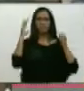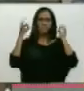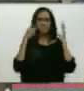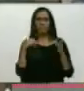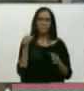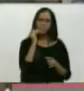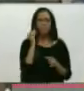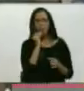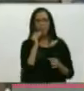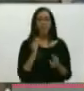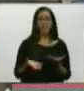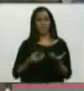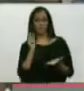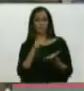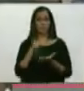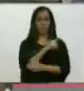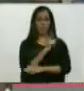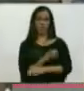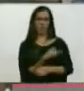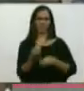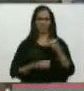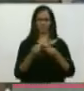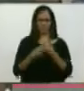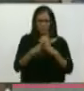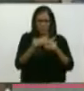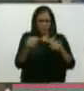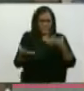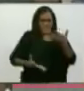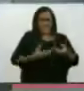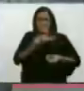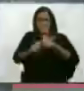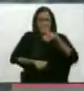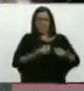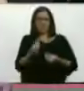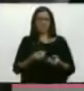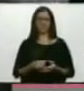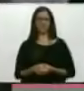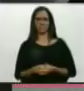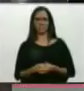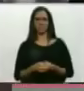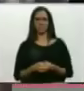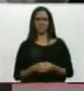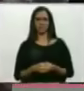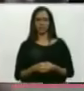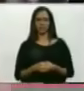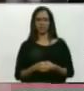pelele que cree que para llegar al poder hay que hacer toda esta recocha colegial.